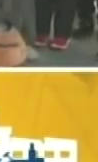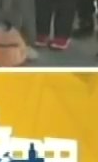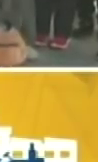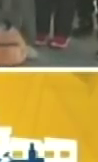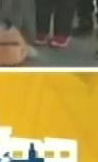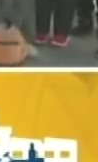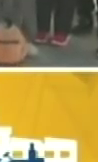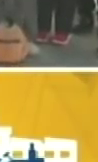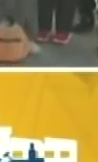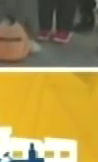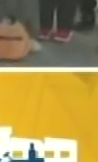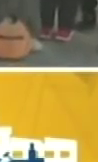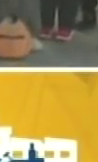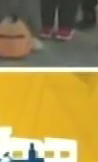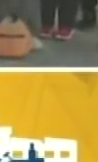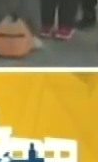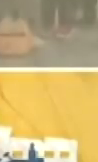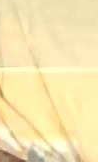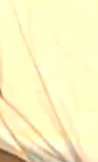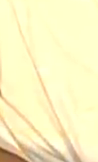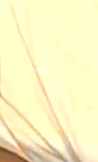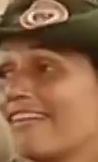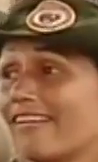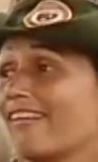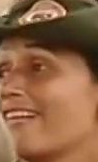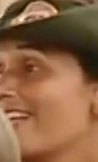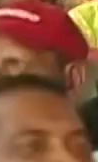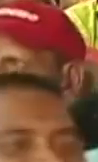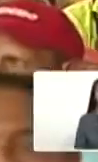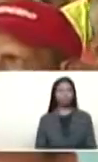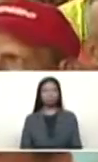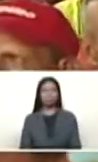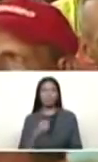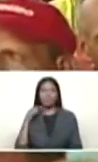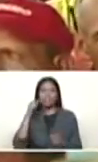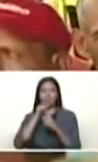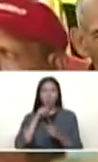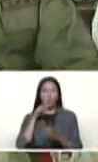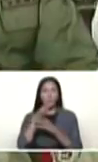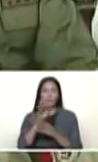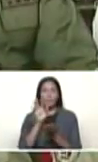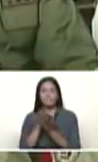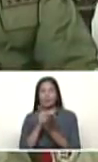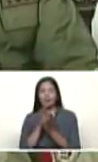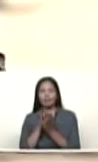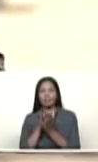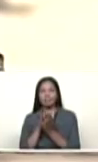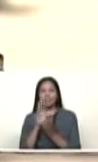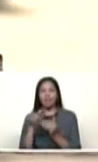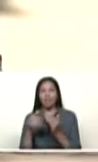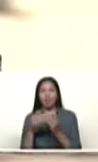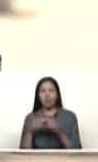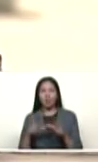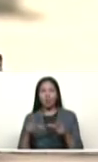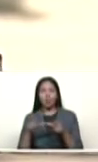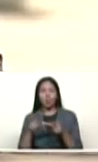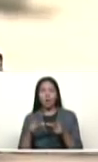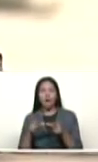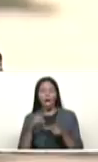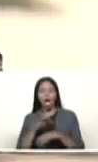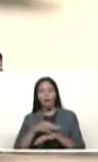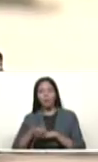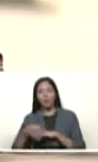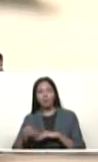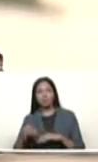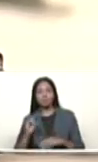garantizar el pescado para el pueblo. Y directamente nos vamos de Margarita al sector El Salao,